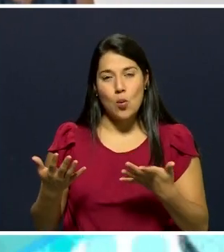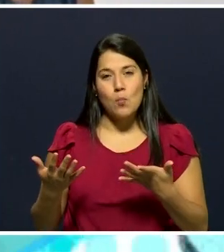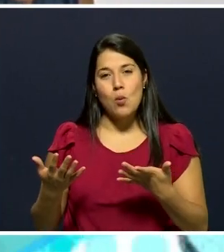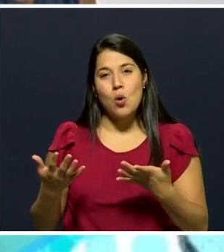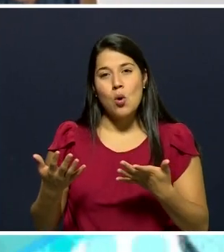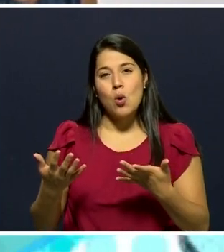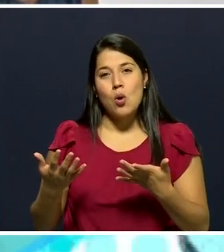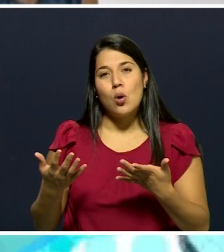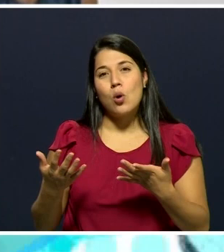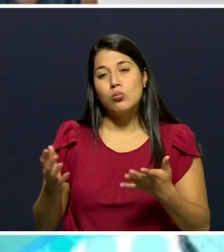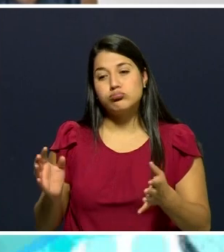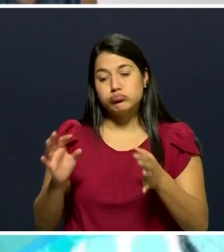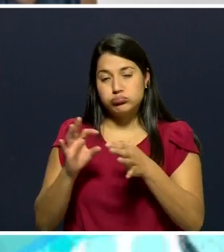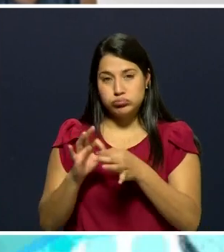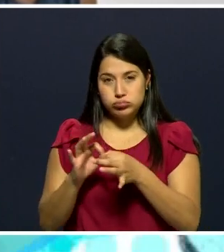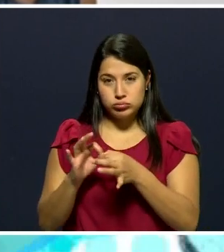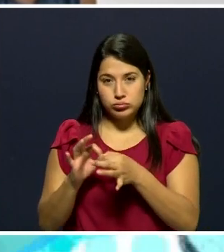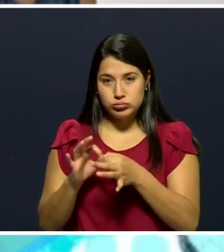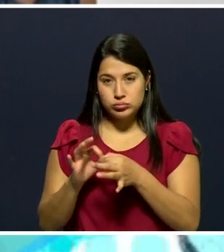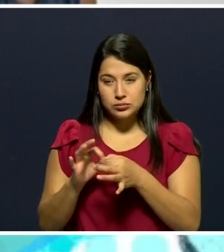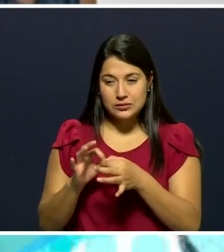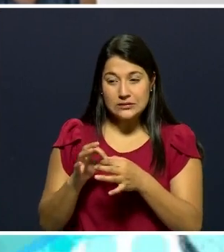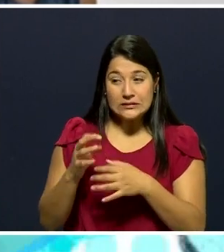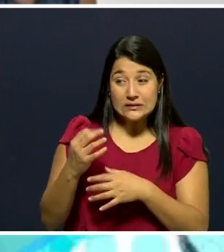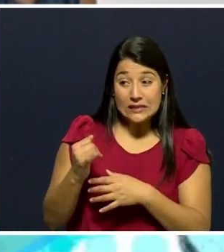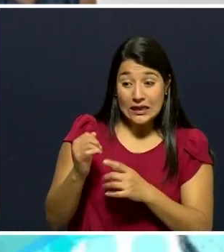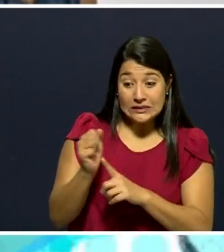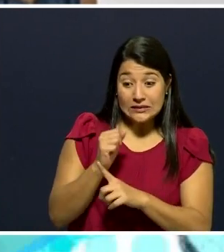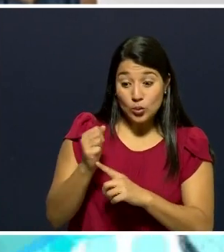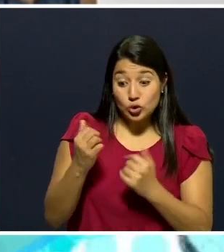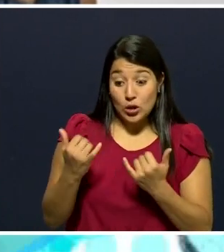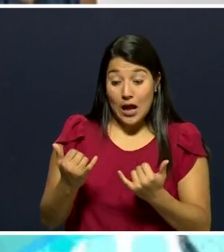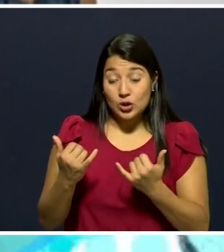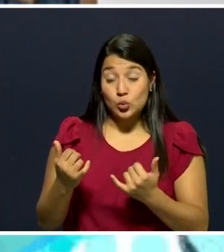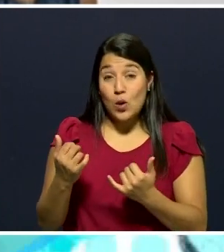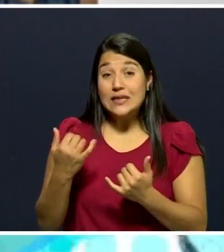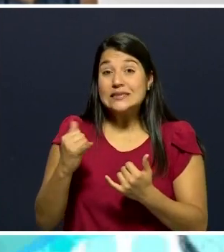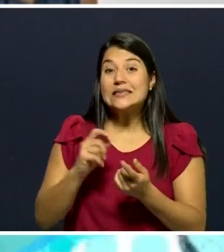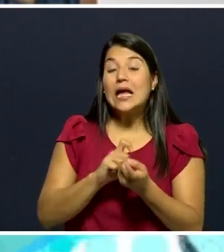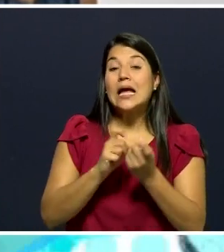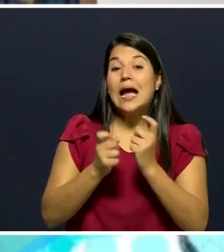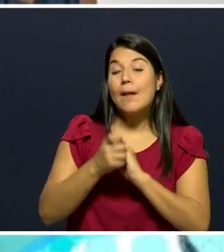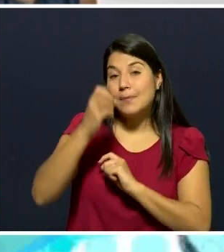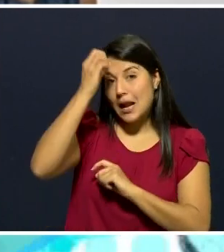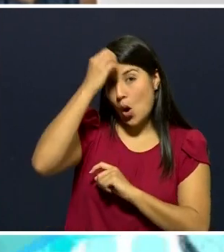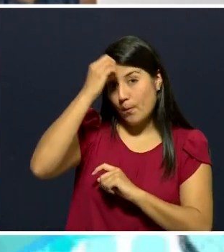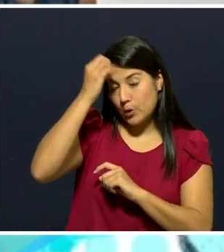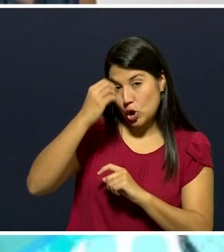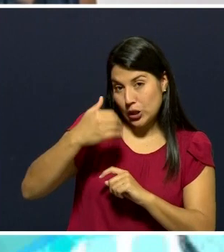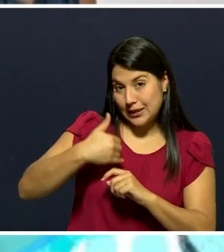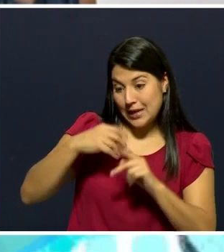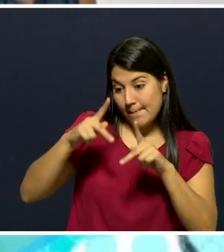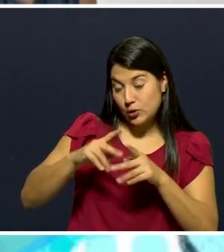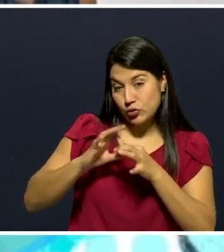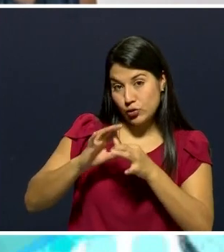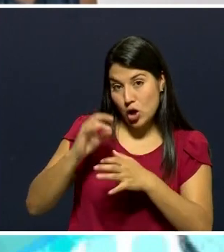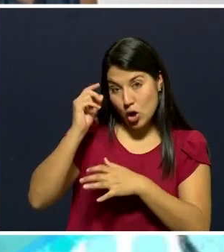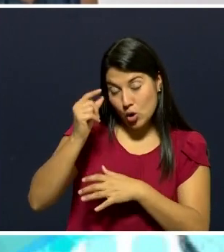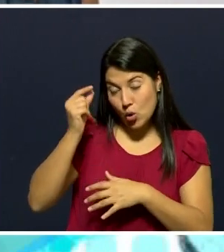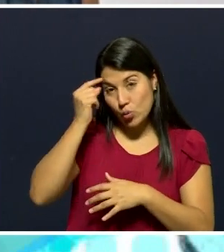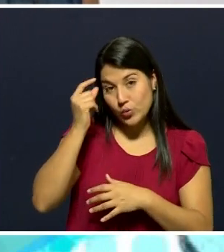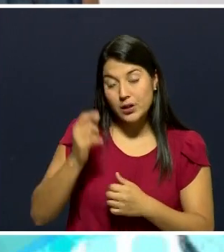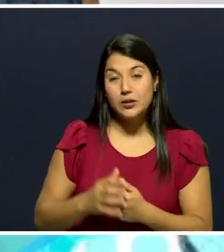realinea, digamos, la opinión pública con respecto a la inversión del Estado en la institucionalidad que pueda dar atención a estos